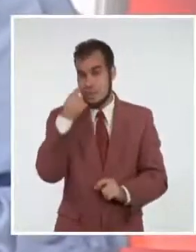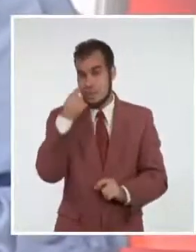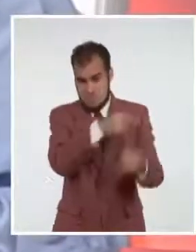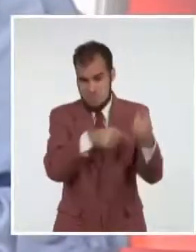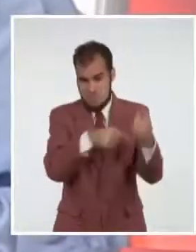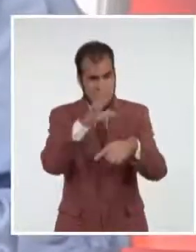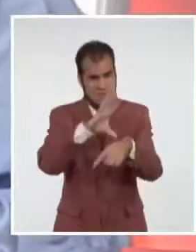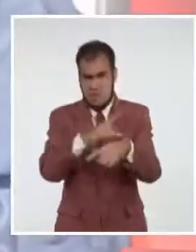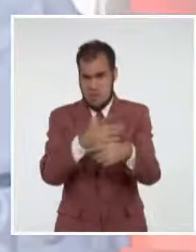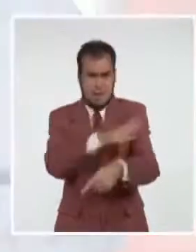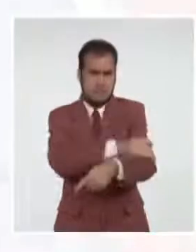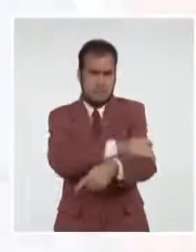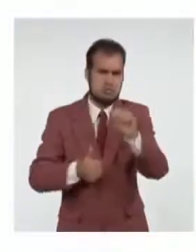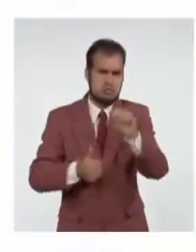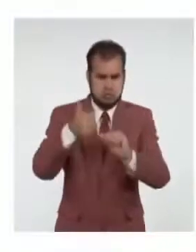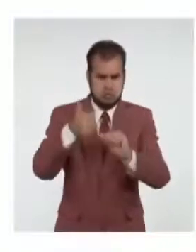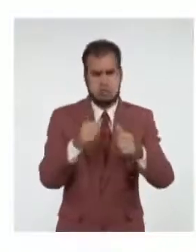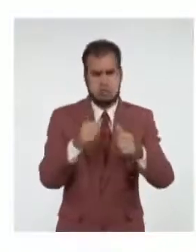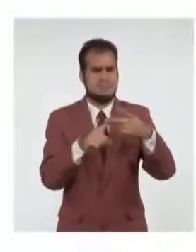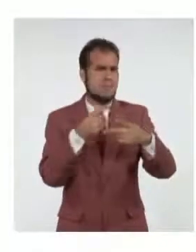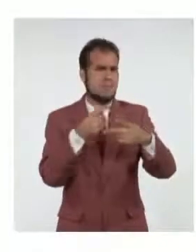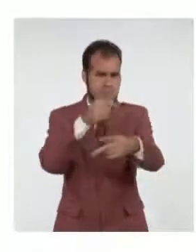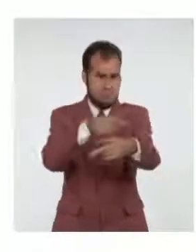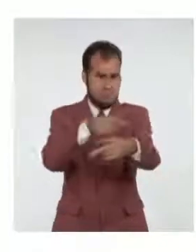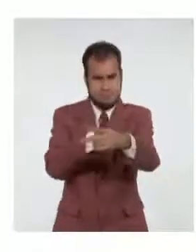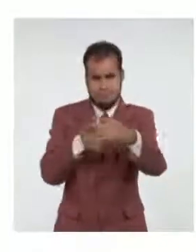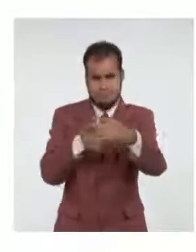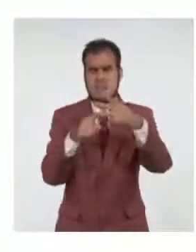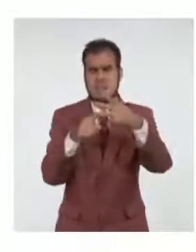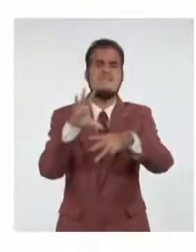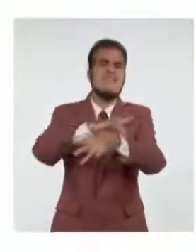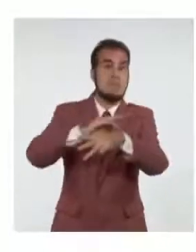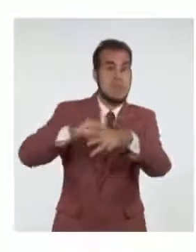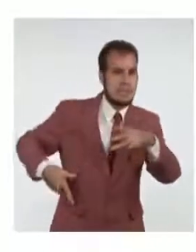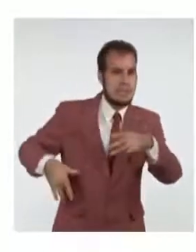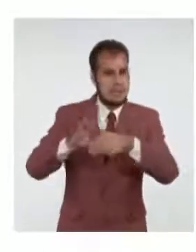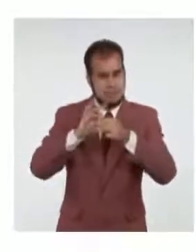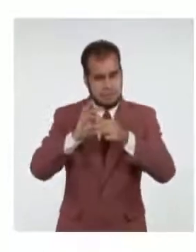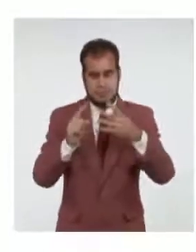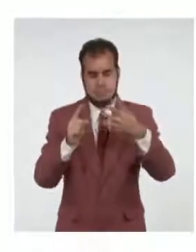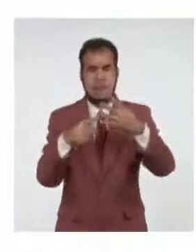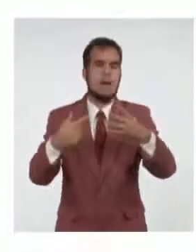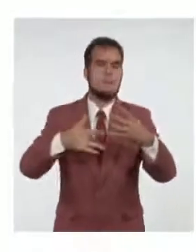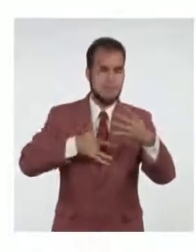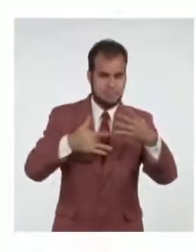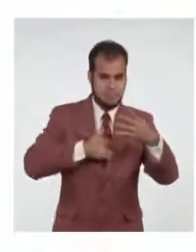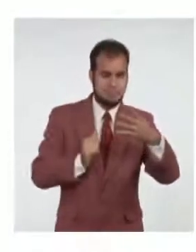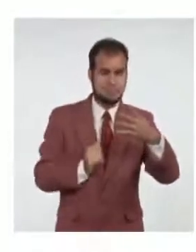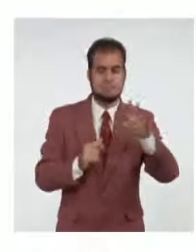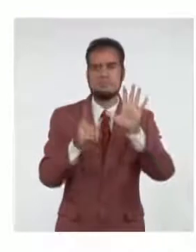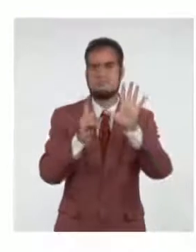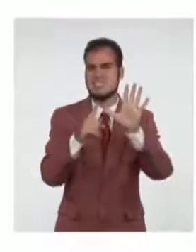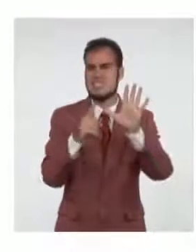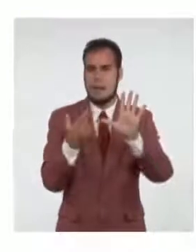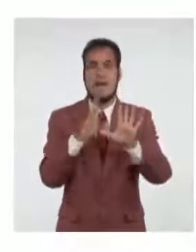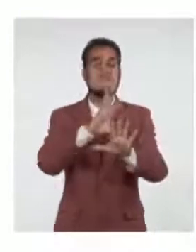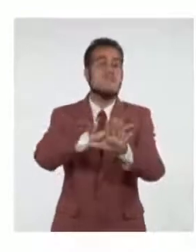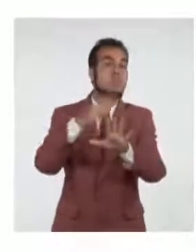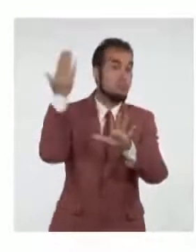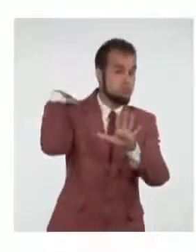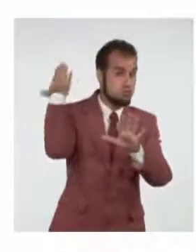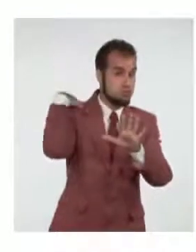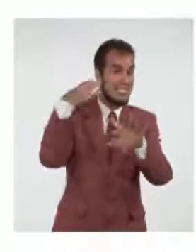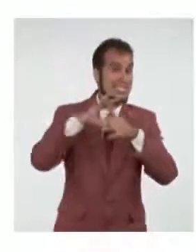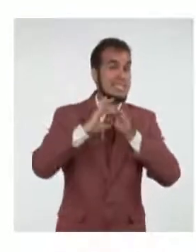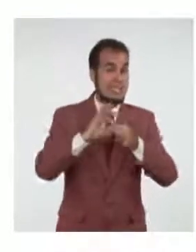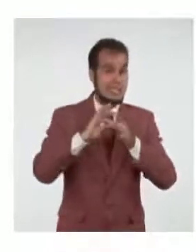la diabetes mellitus, la enfermedad renal crónica, la cardiopatía isquémica, la enfermedad pulmonar obstructiva